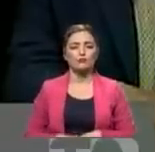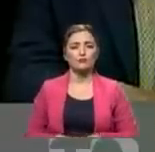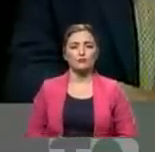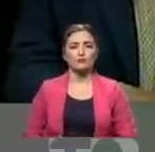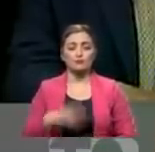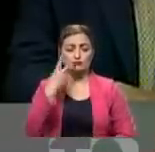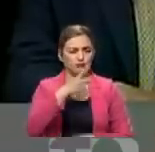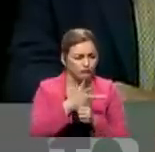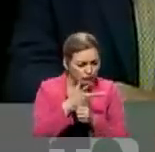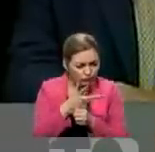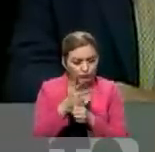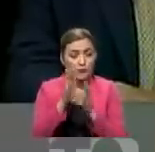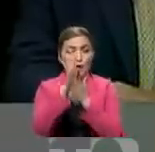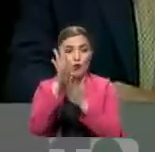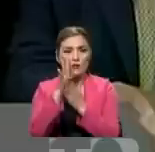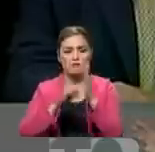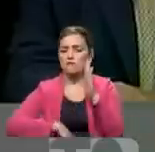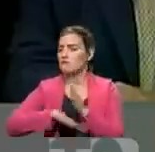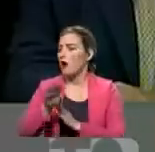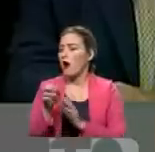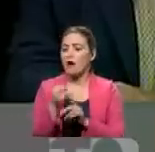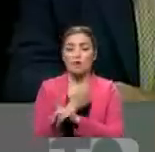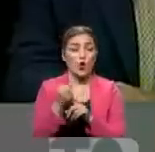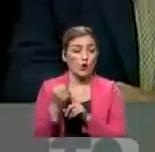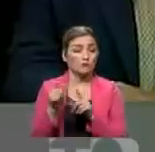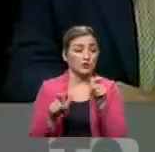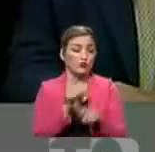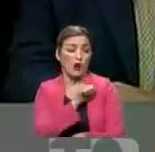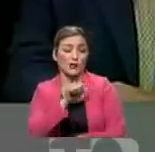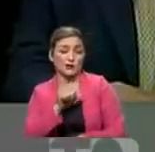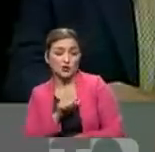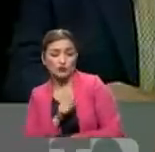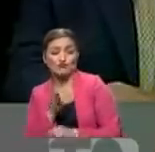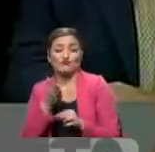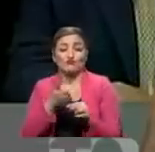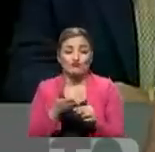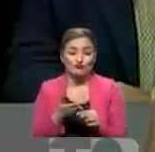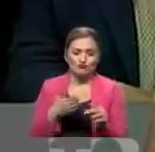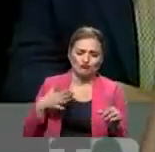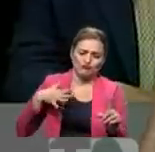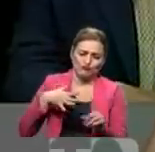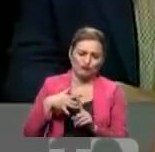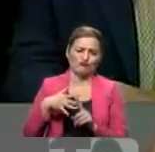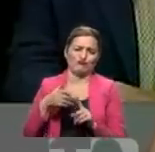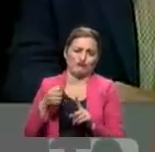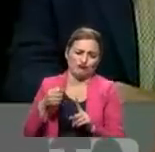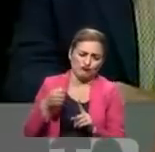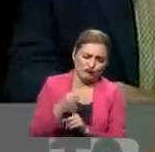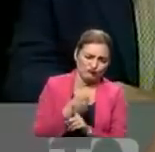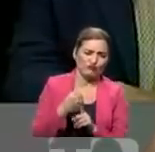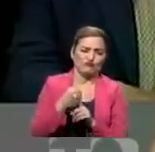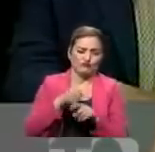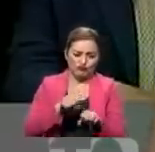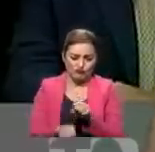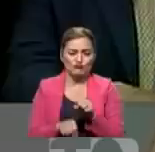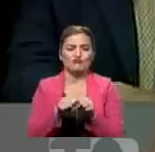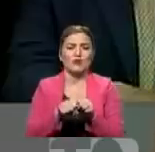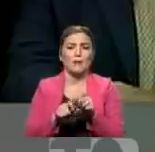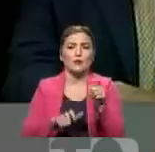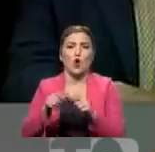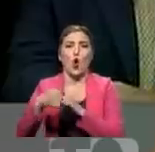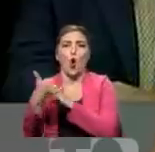es evidente que los más violentos, aquellos que actúan con la única intención de agredir, dañar, son individuos